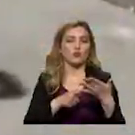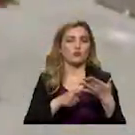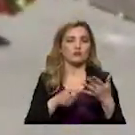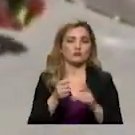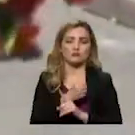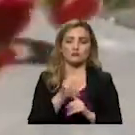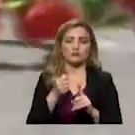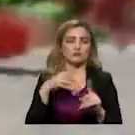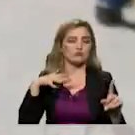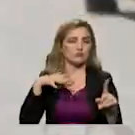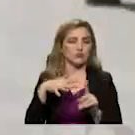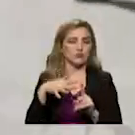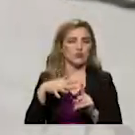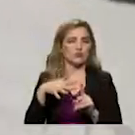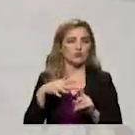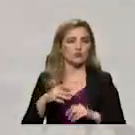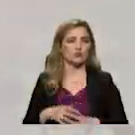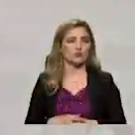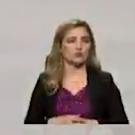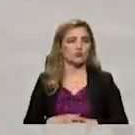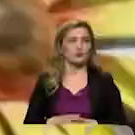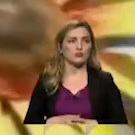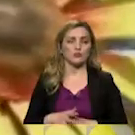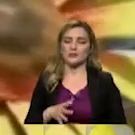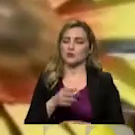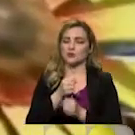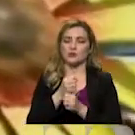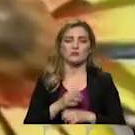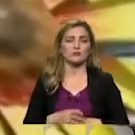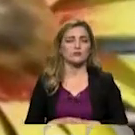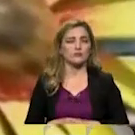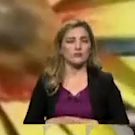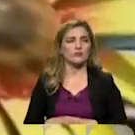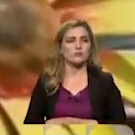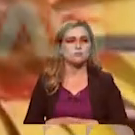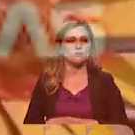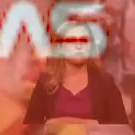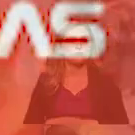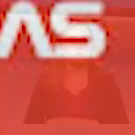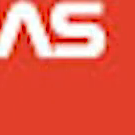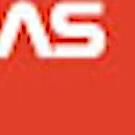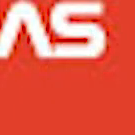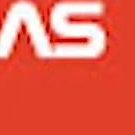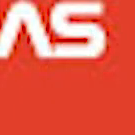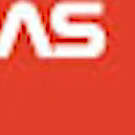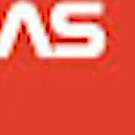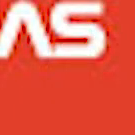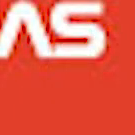agresiones, al que se le pondrá mucha seguridad. Nelson Carrera, 24 horas.